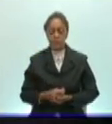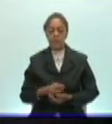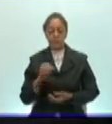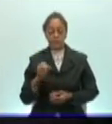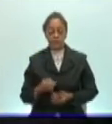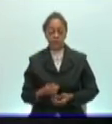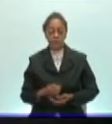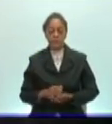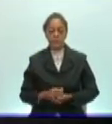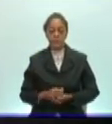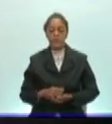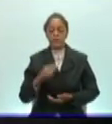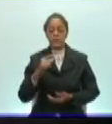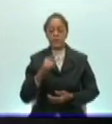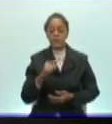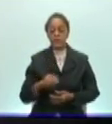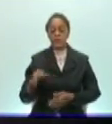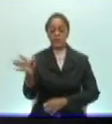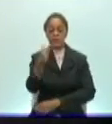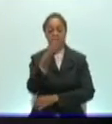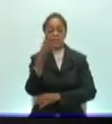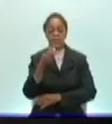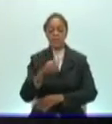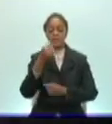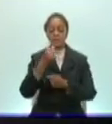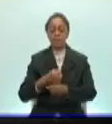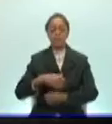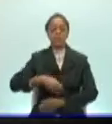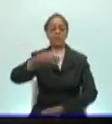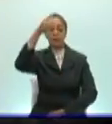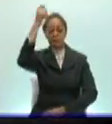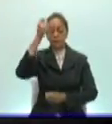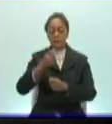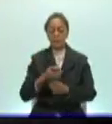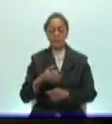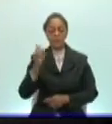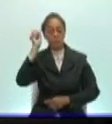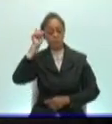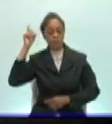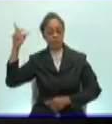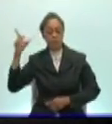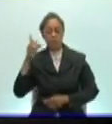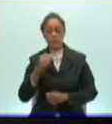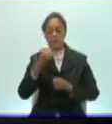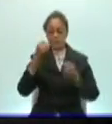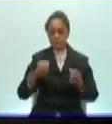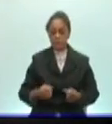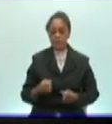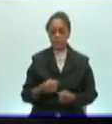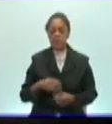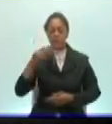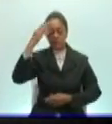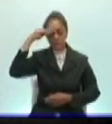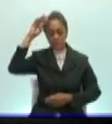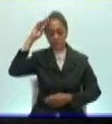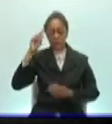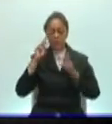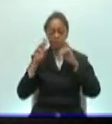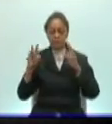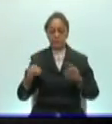es que esa bandera se mantenga en alto, que la idea siga adelante, que la patria viva.